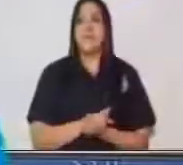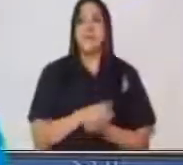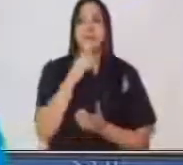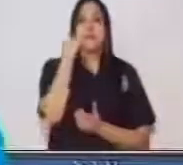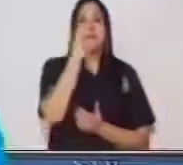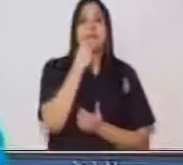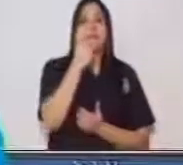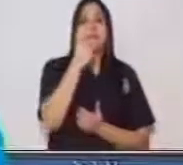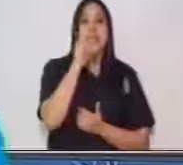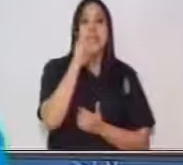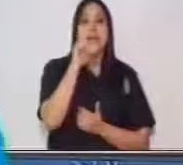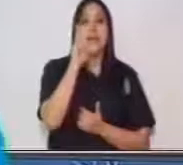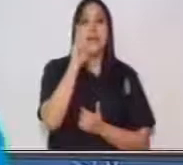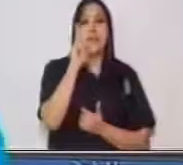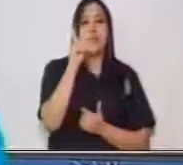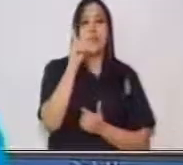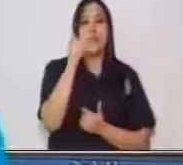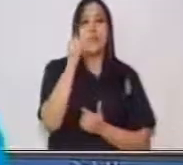saludable.